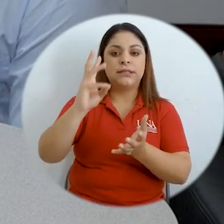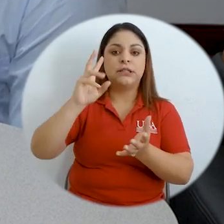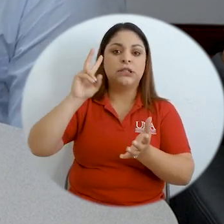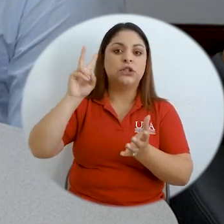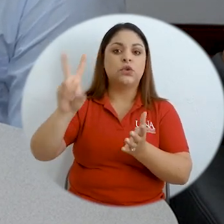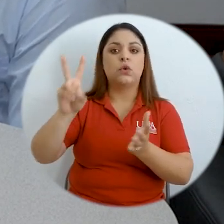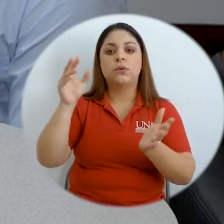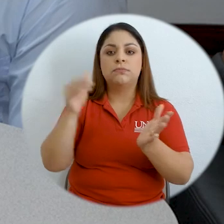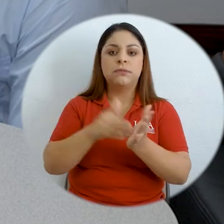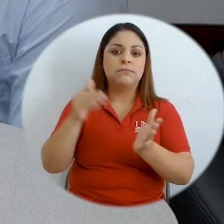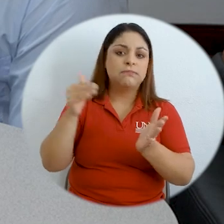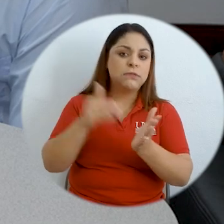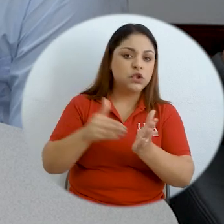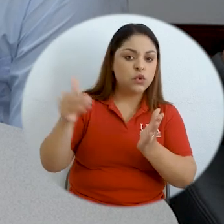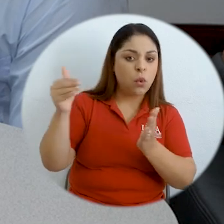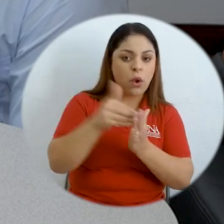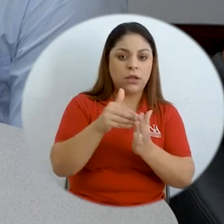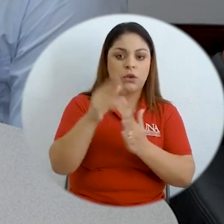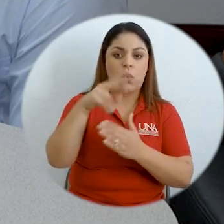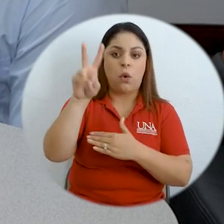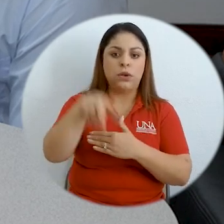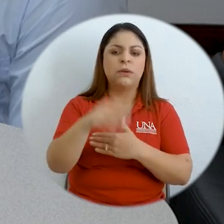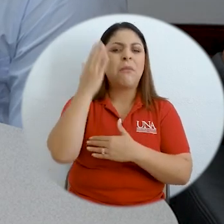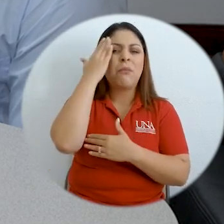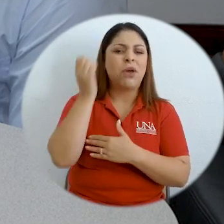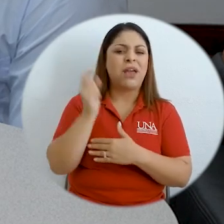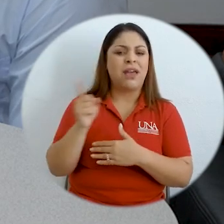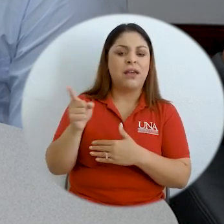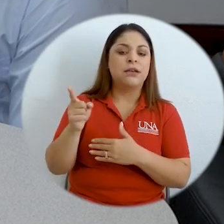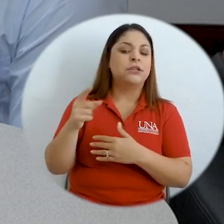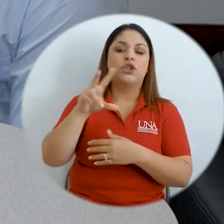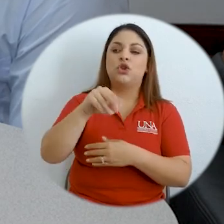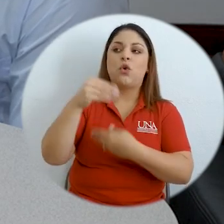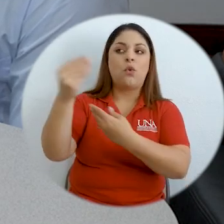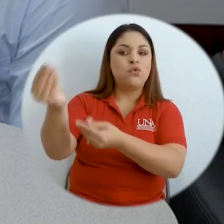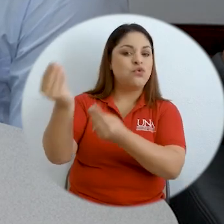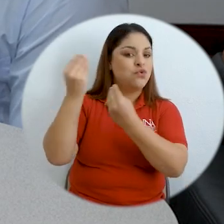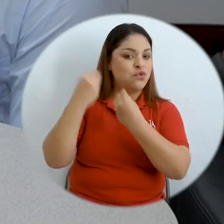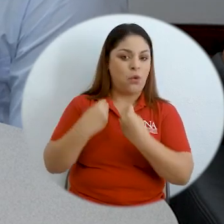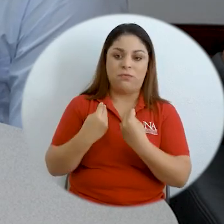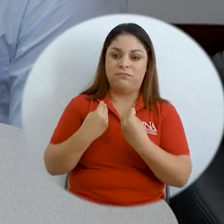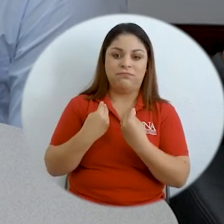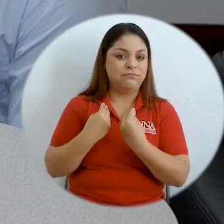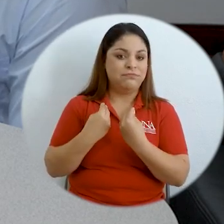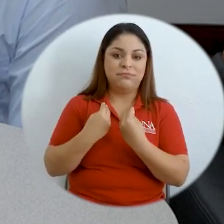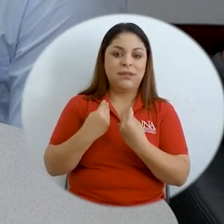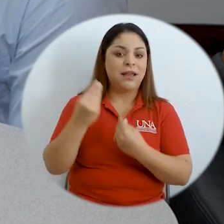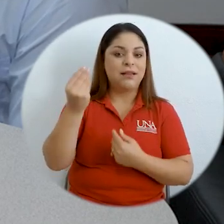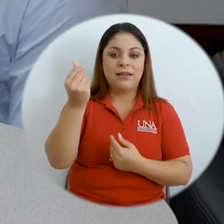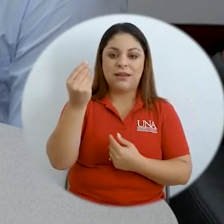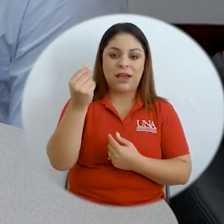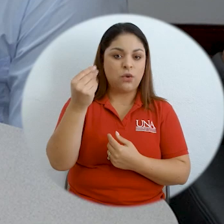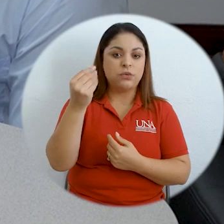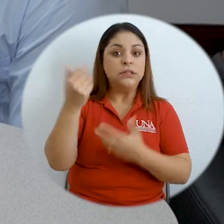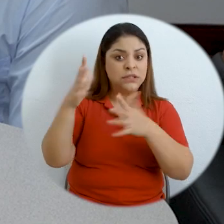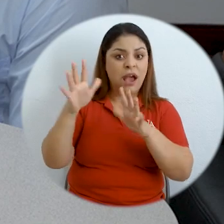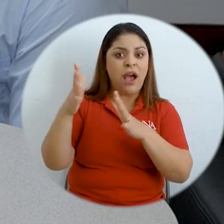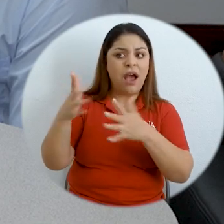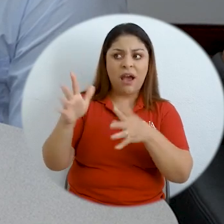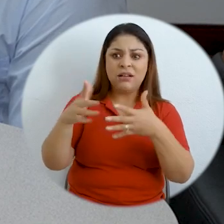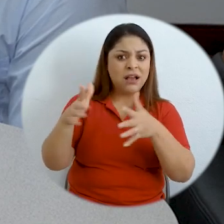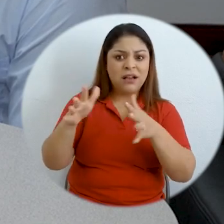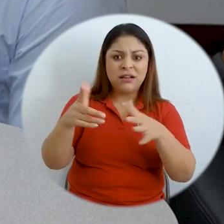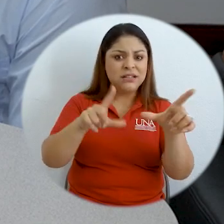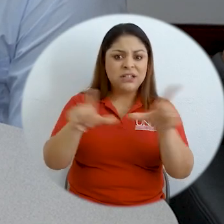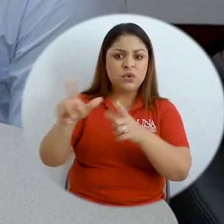como resultado de el no giro, en otras palabras, no se desembolsó el dinero que ya